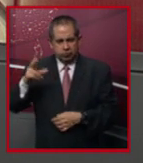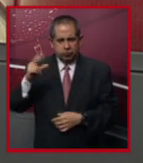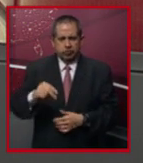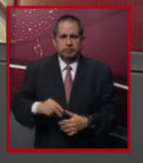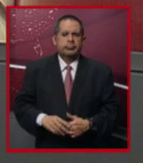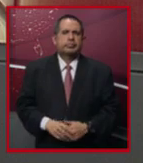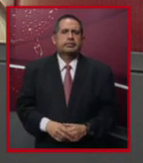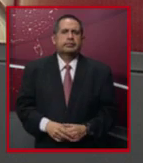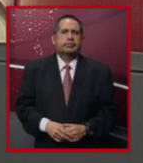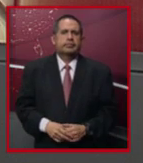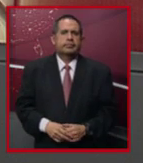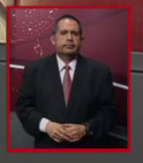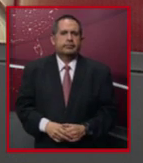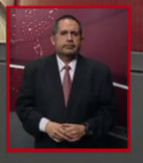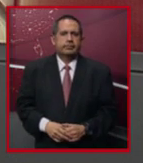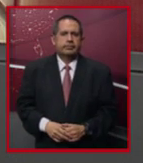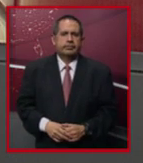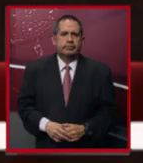contra.